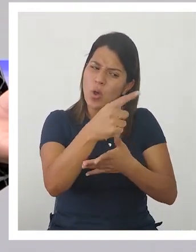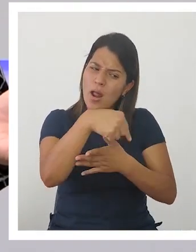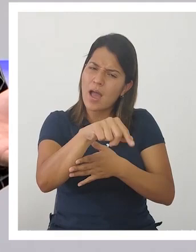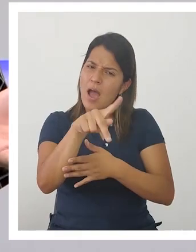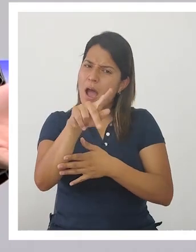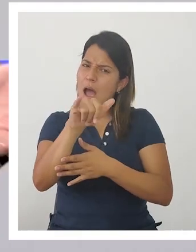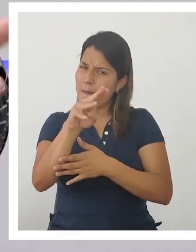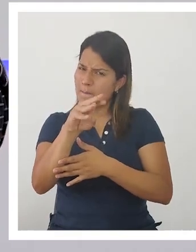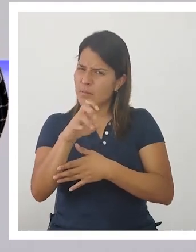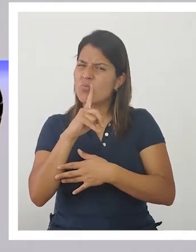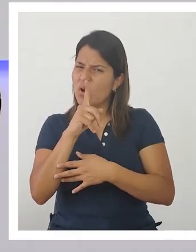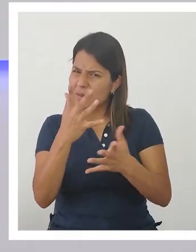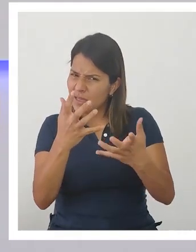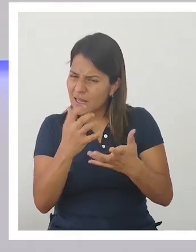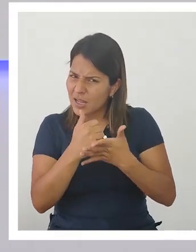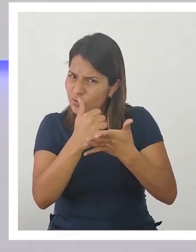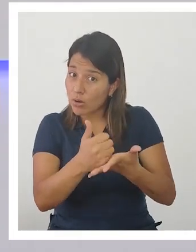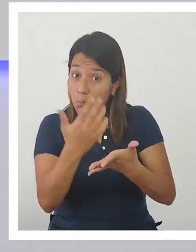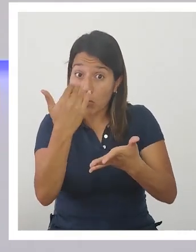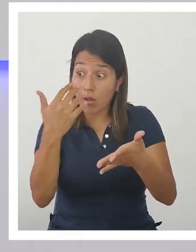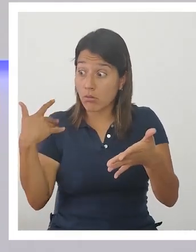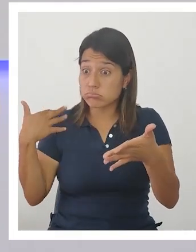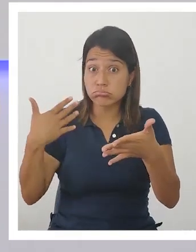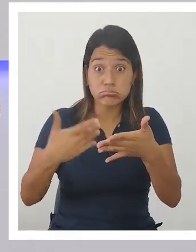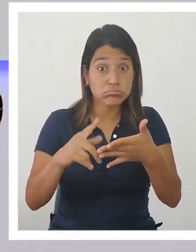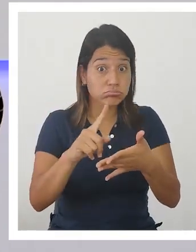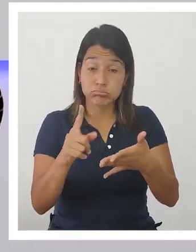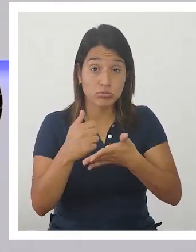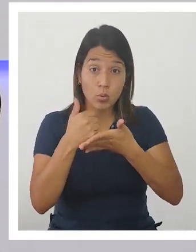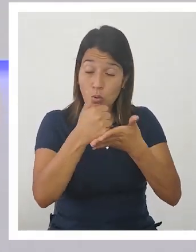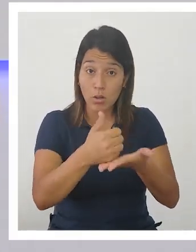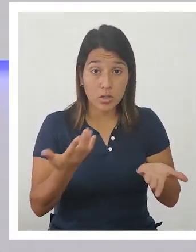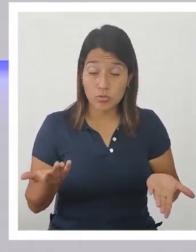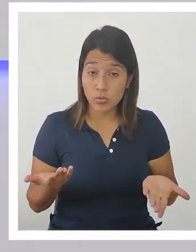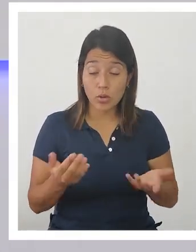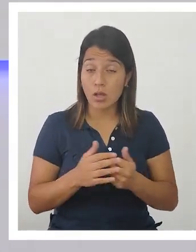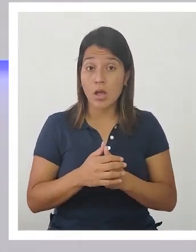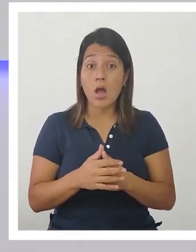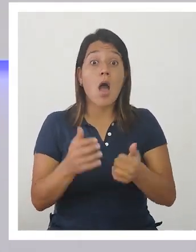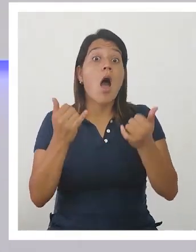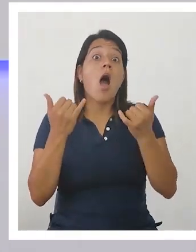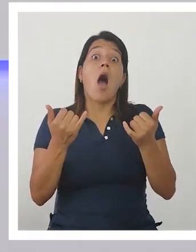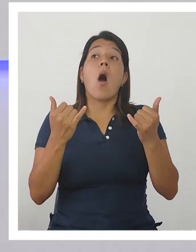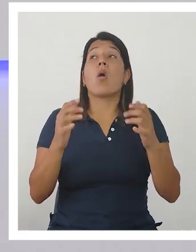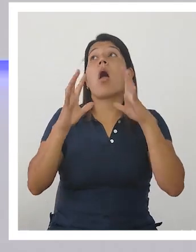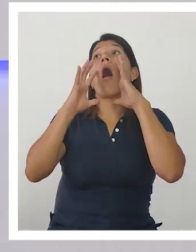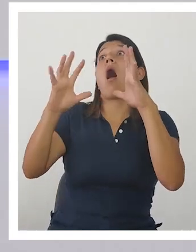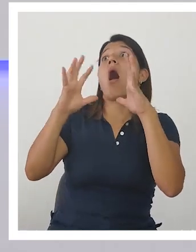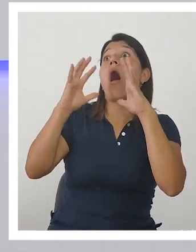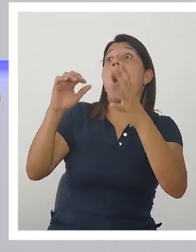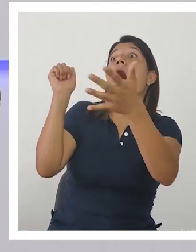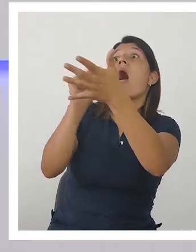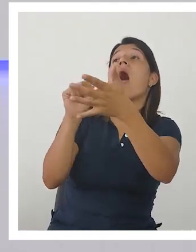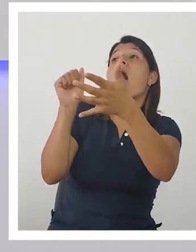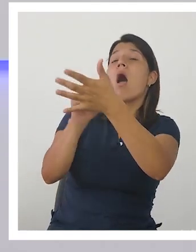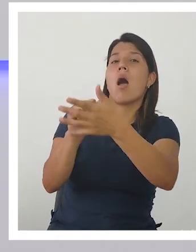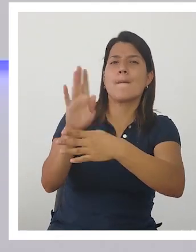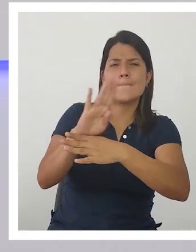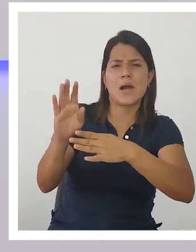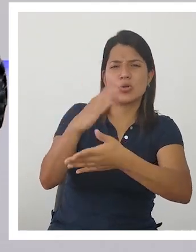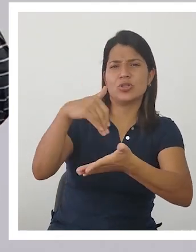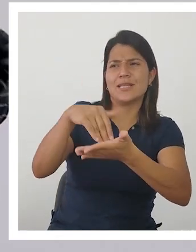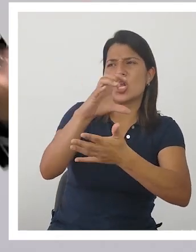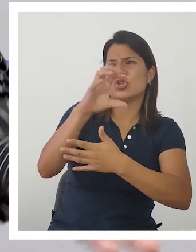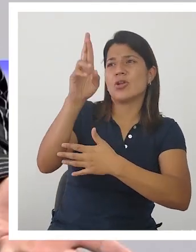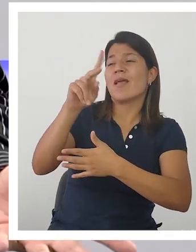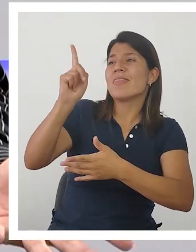años anteriores. Ahora se están pegando el grito al cielo para que les bajen la tasa para poder, pero van a seguir en lo